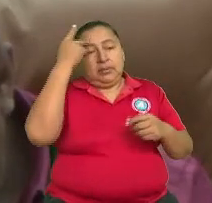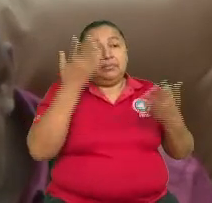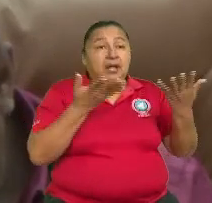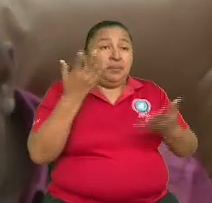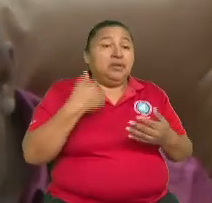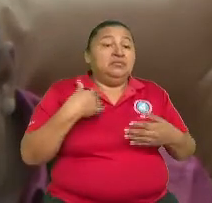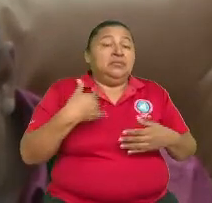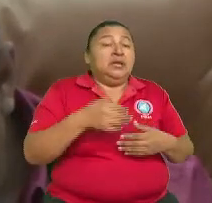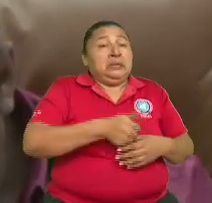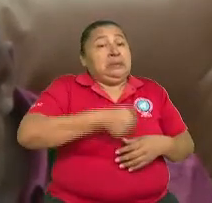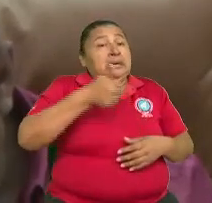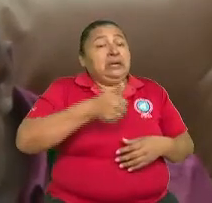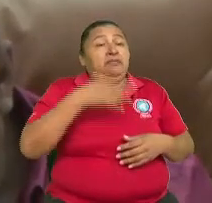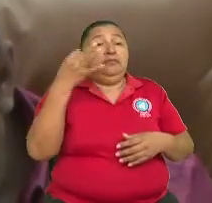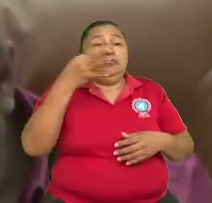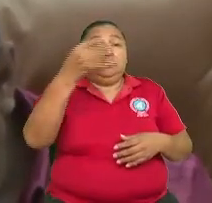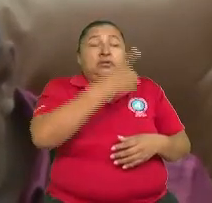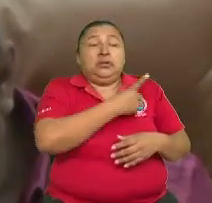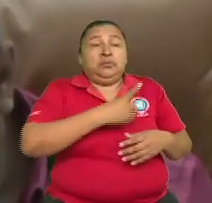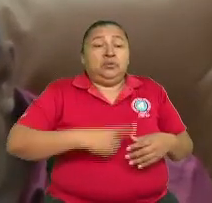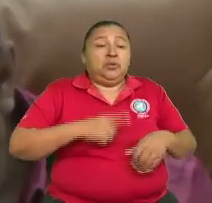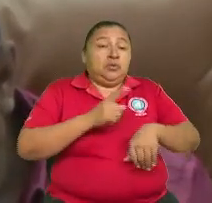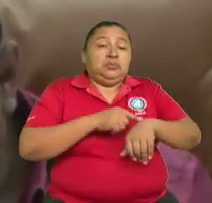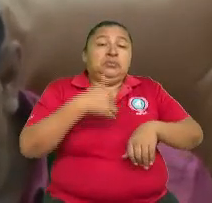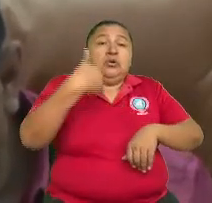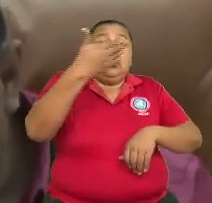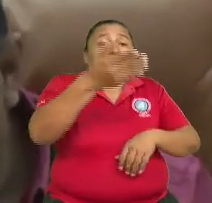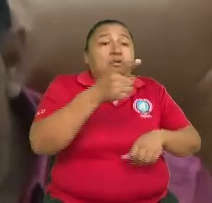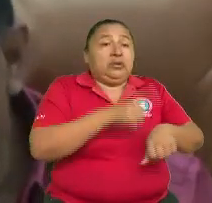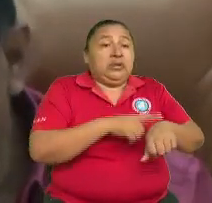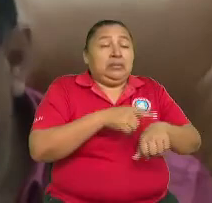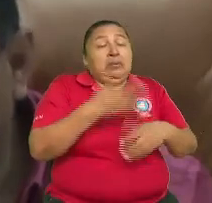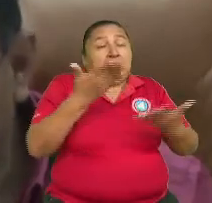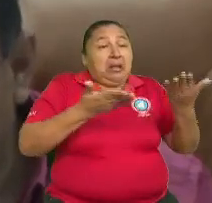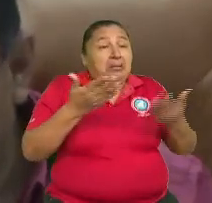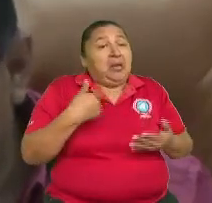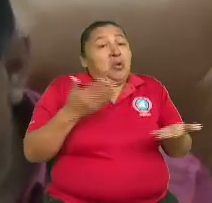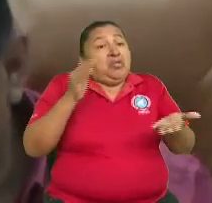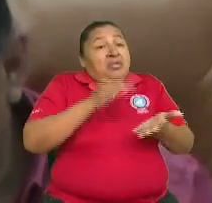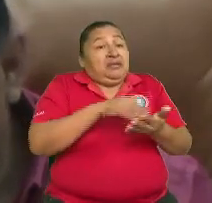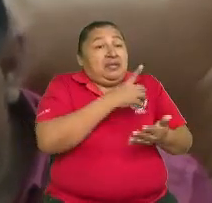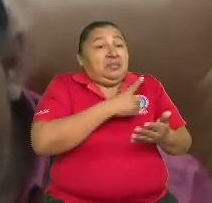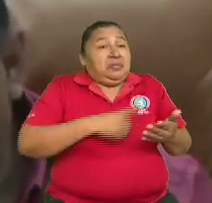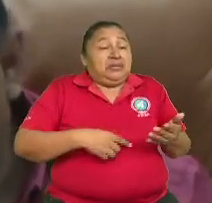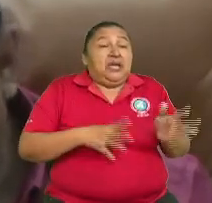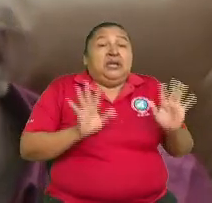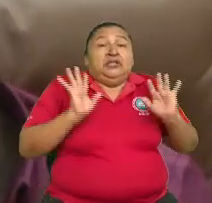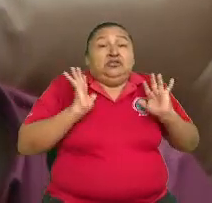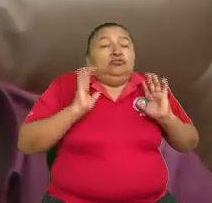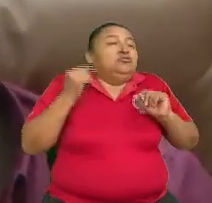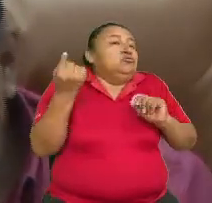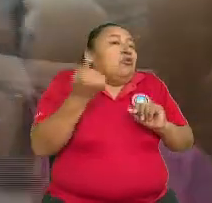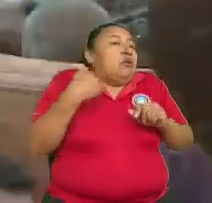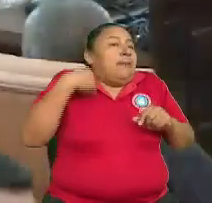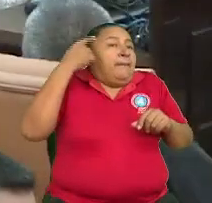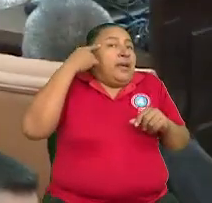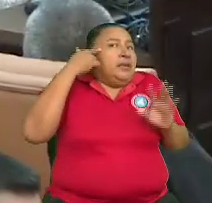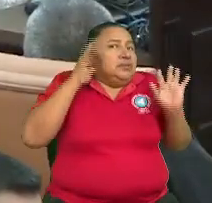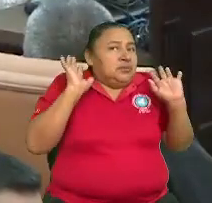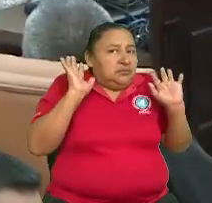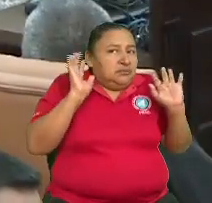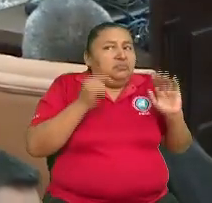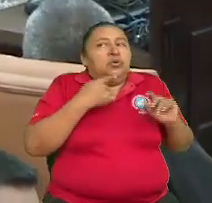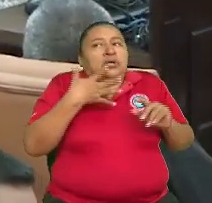para ver si agarra ray en las diputaciones del próximo periodo. Es lo único que me cabe en la cabeza, porque no creo que